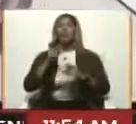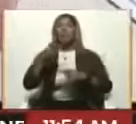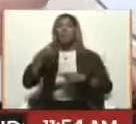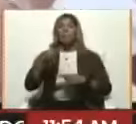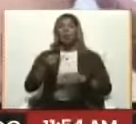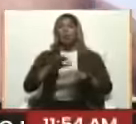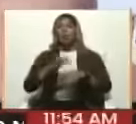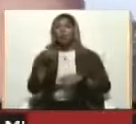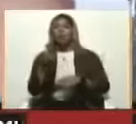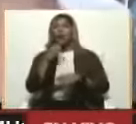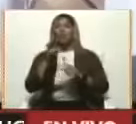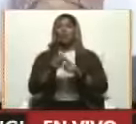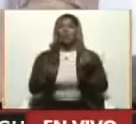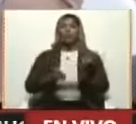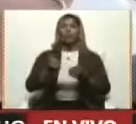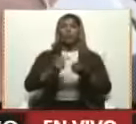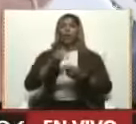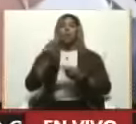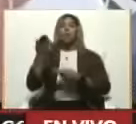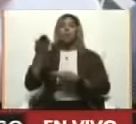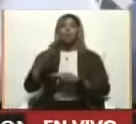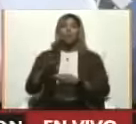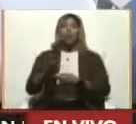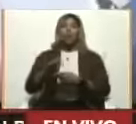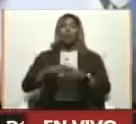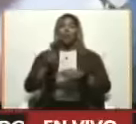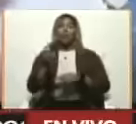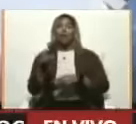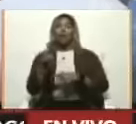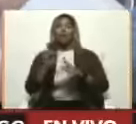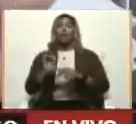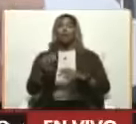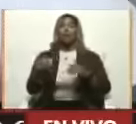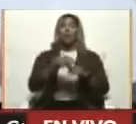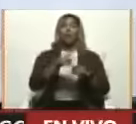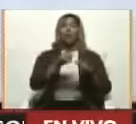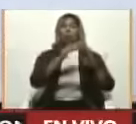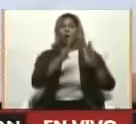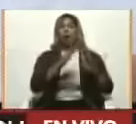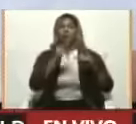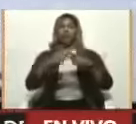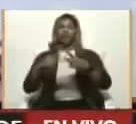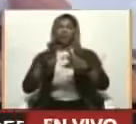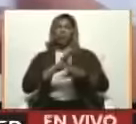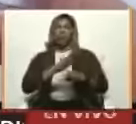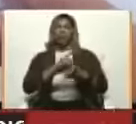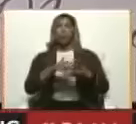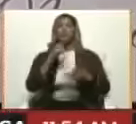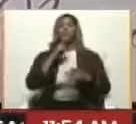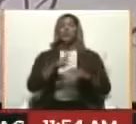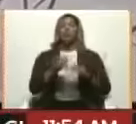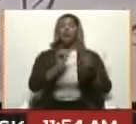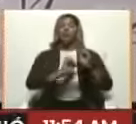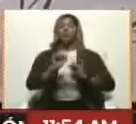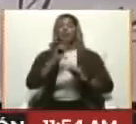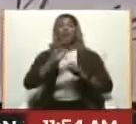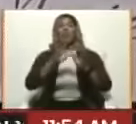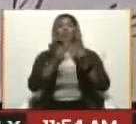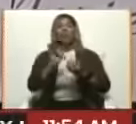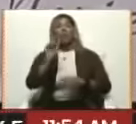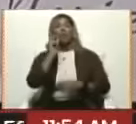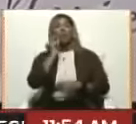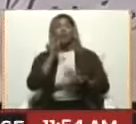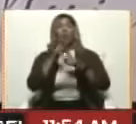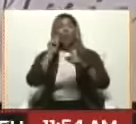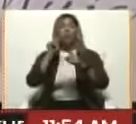graves y vehículos y de homicidios, delitos graves y contra la propiedad. La Dirección General de Protección de la Familia y la Mujer tiene